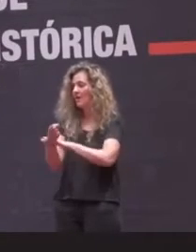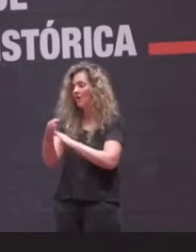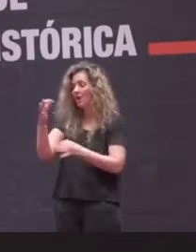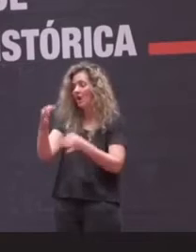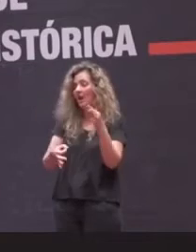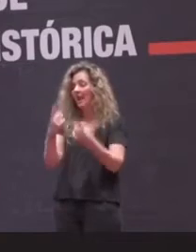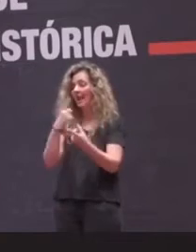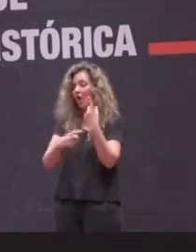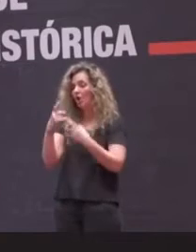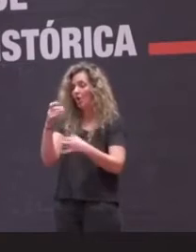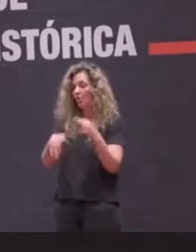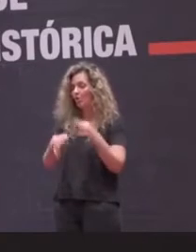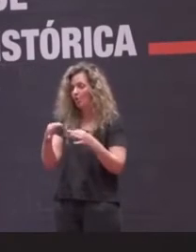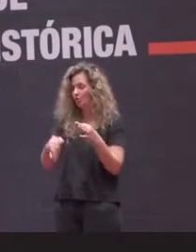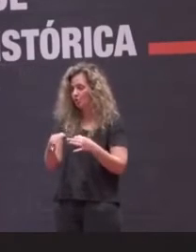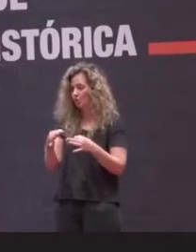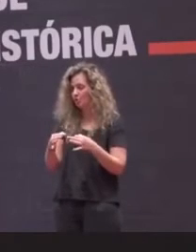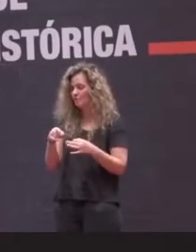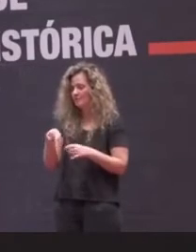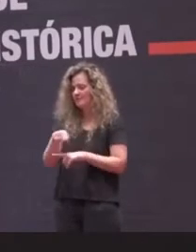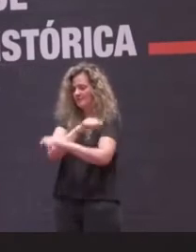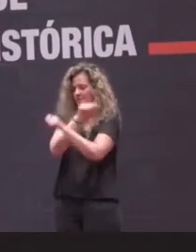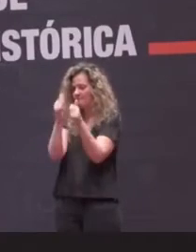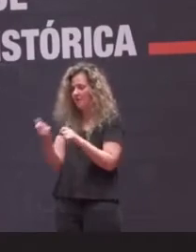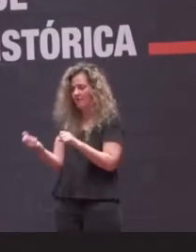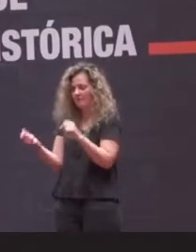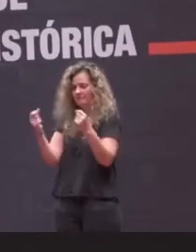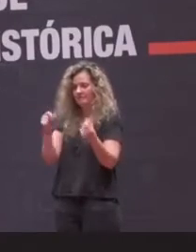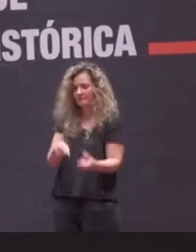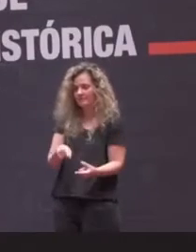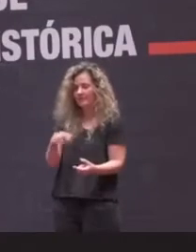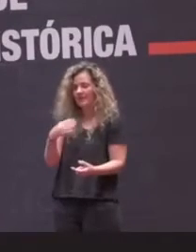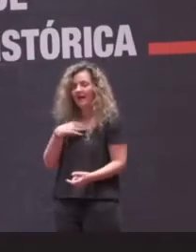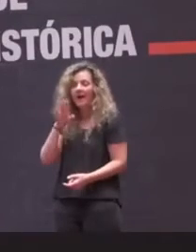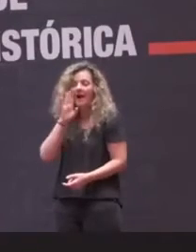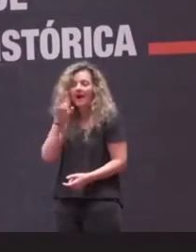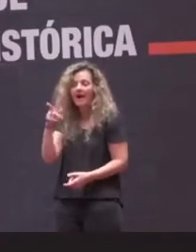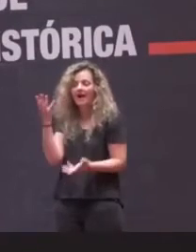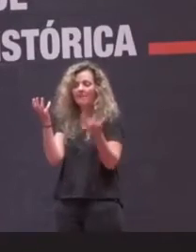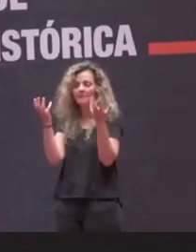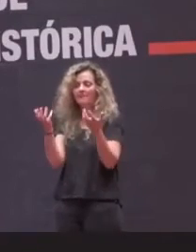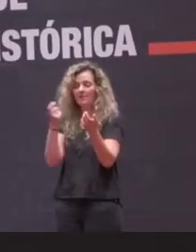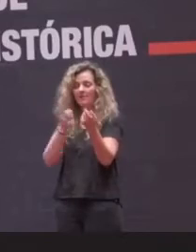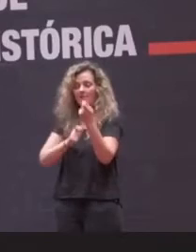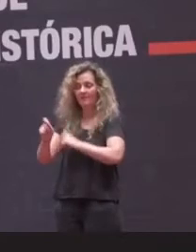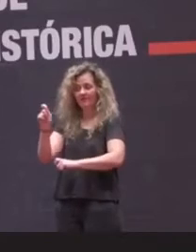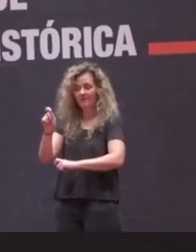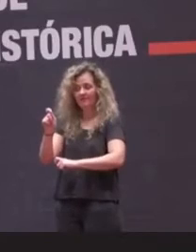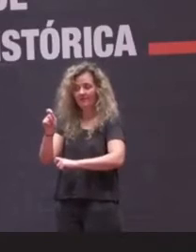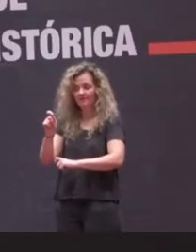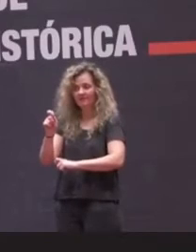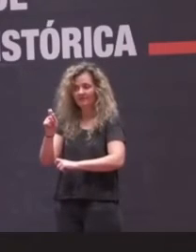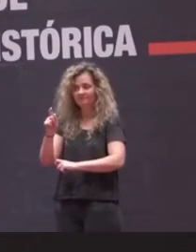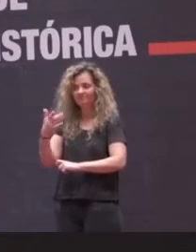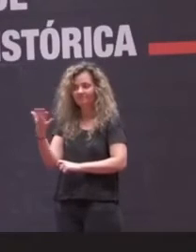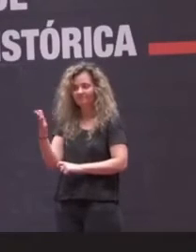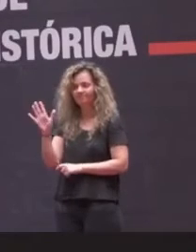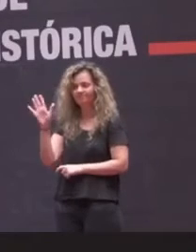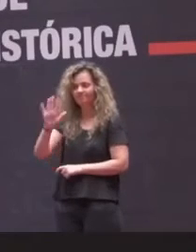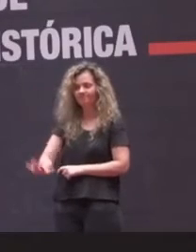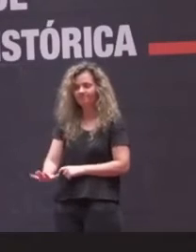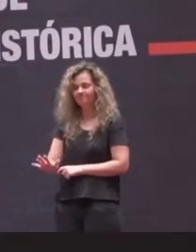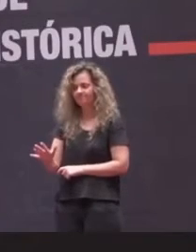jurídicos realizados de una manera similar a lo que se realizó en la venda do Pazo de Meras serían más que